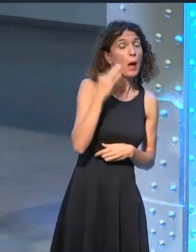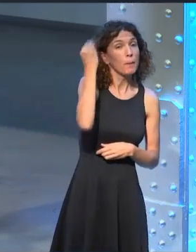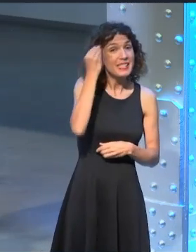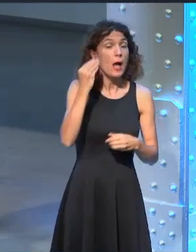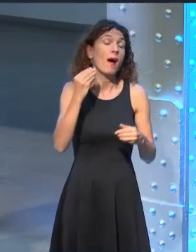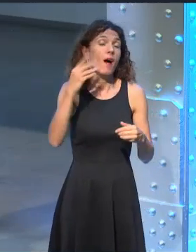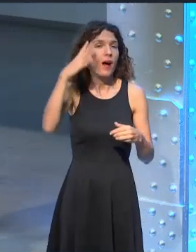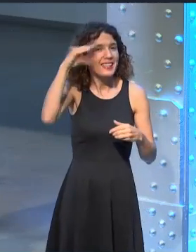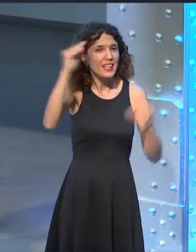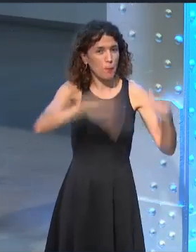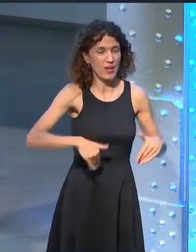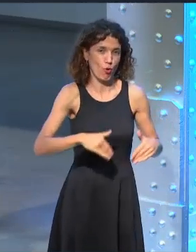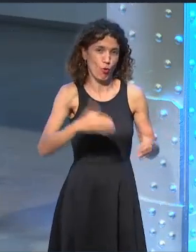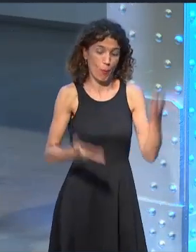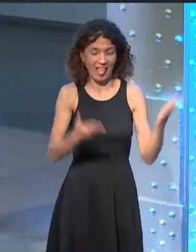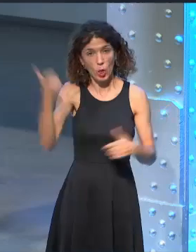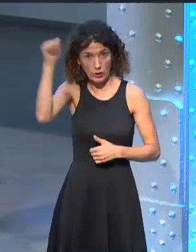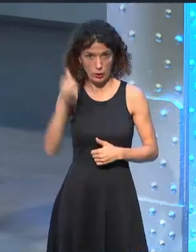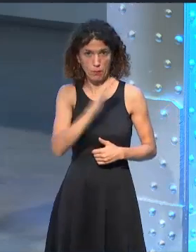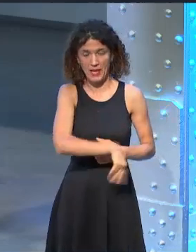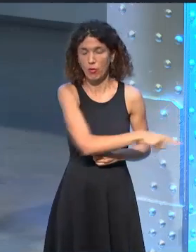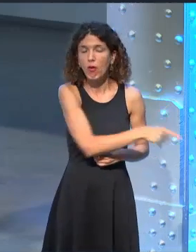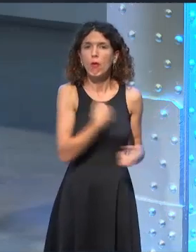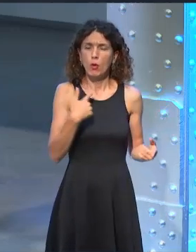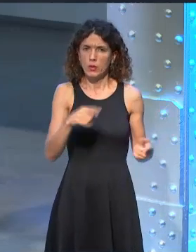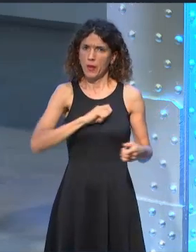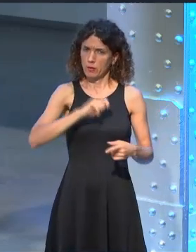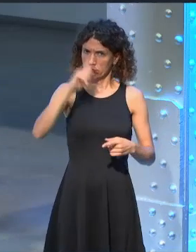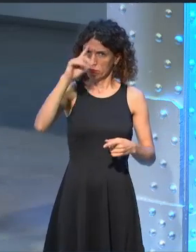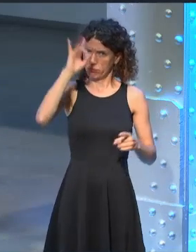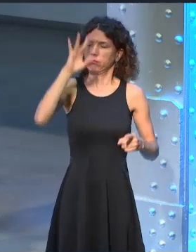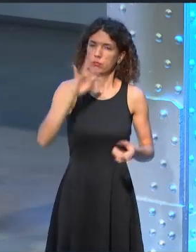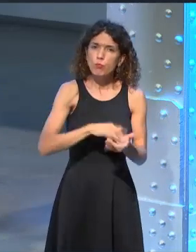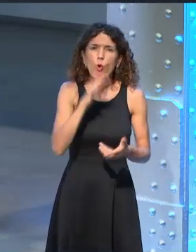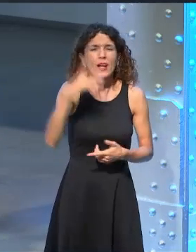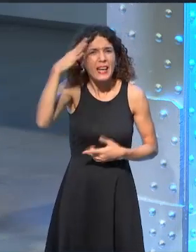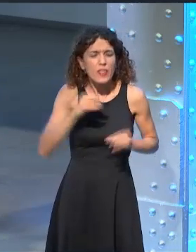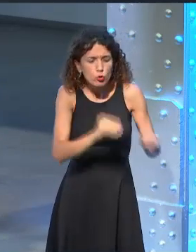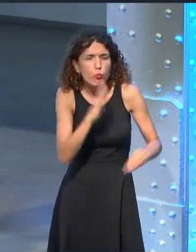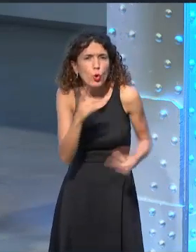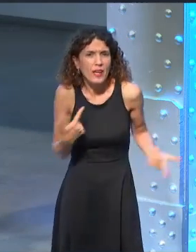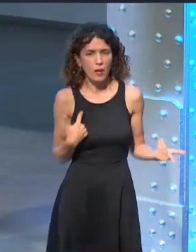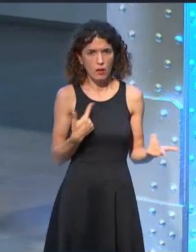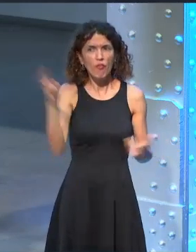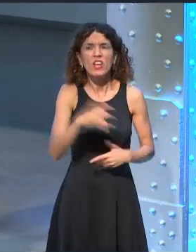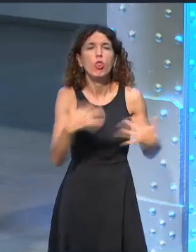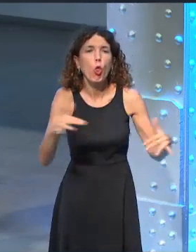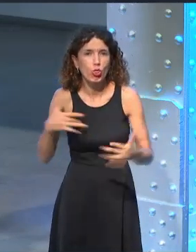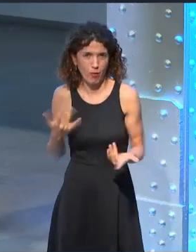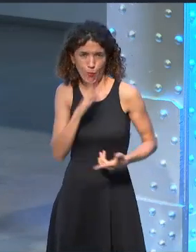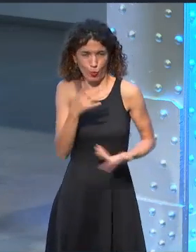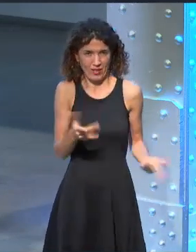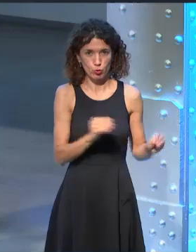que los niños. Claro, a mí esto me sorprende mucho, ¿no? ¿Por qué tienen esta creencia, ¿no? ¿De dónde sale esto? Y al